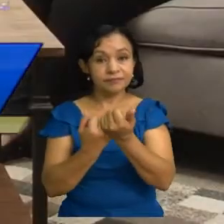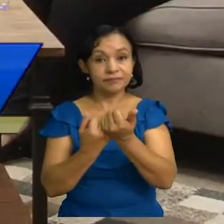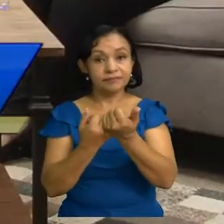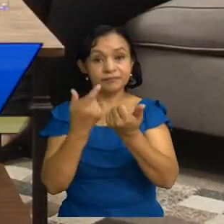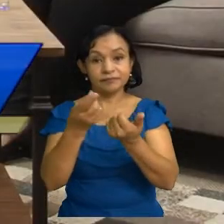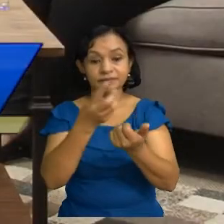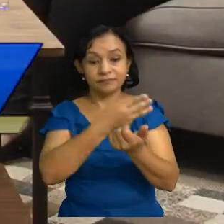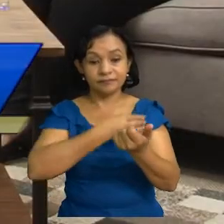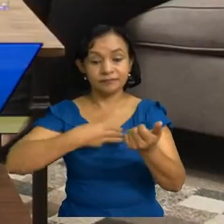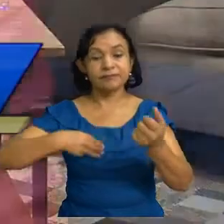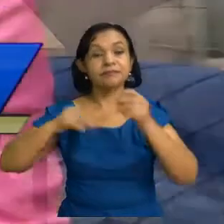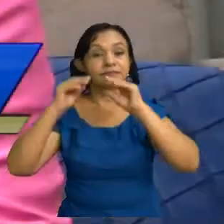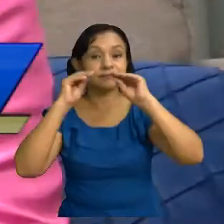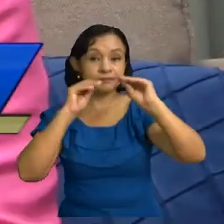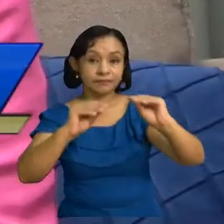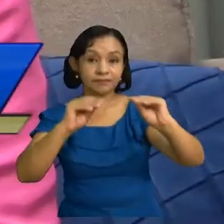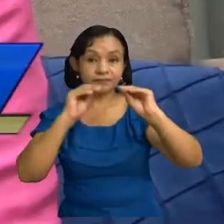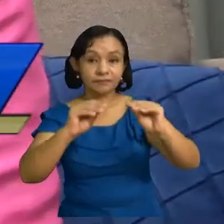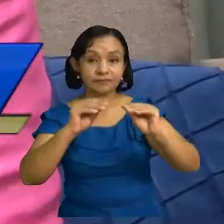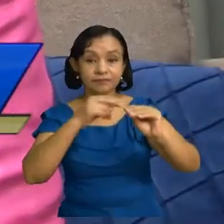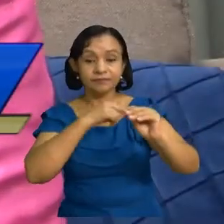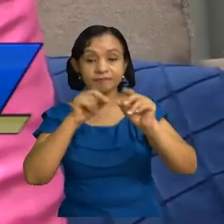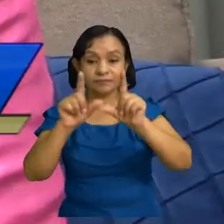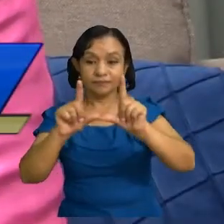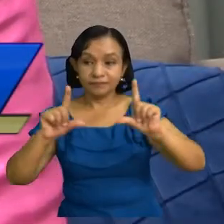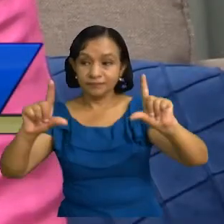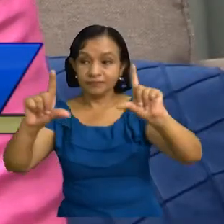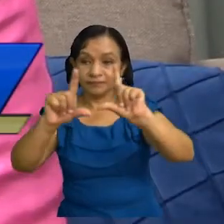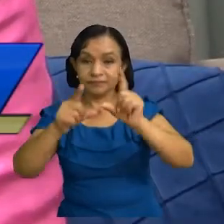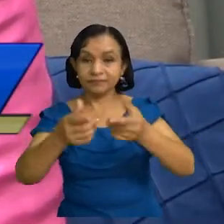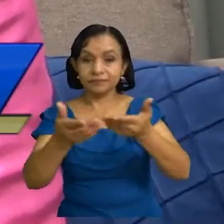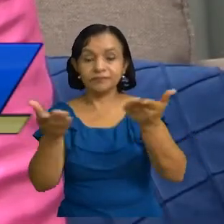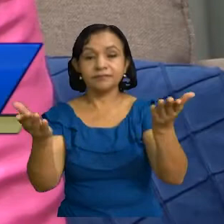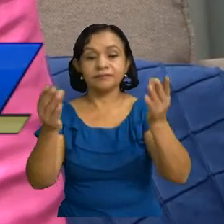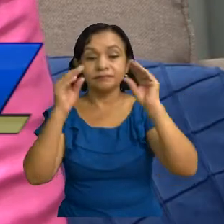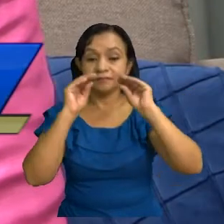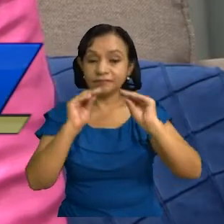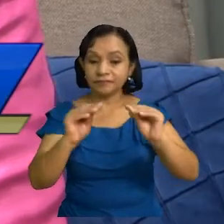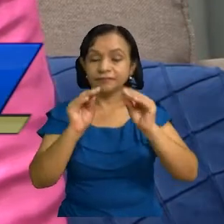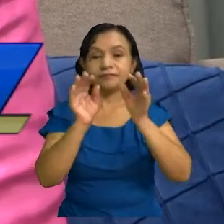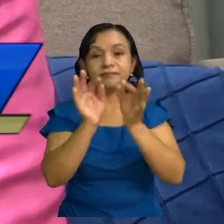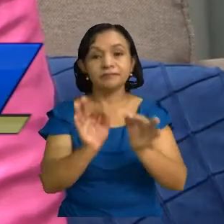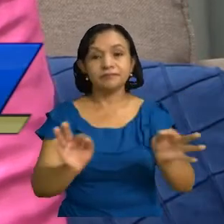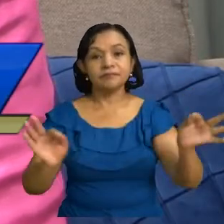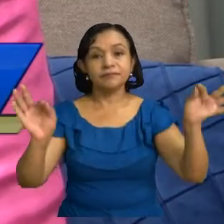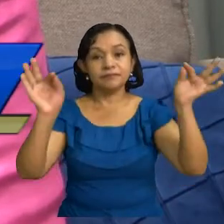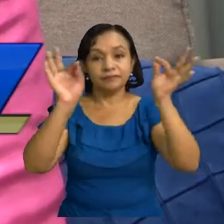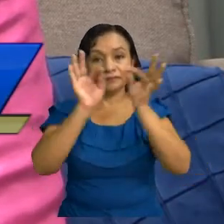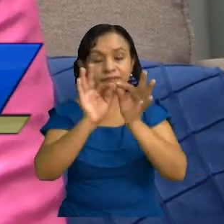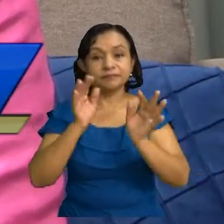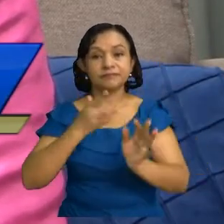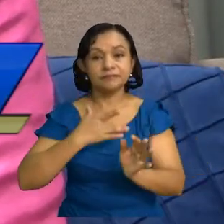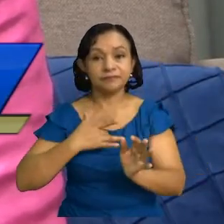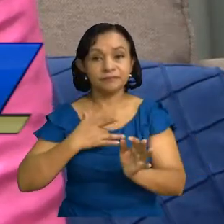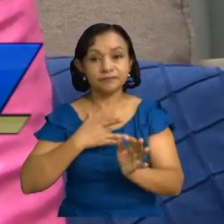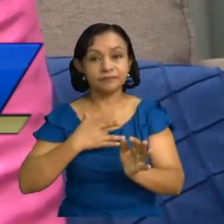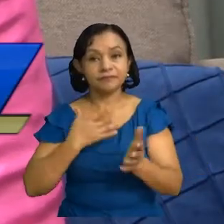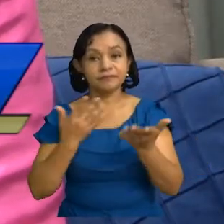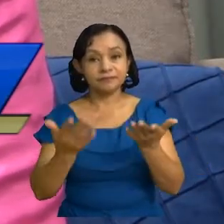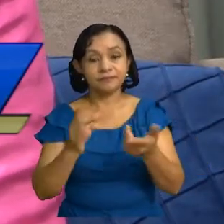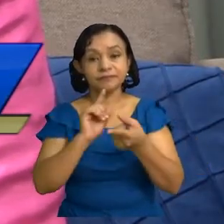del binetti las municipalidades en dar esos espacios la educación es importante necesitamos ir